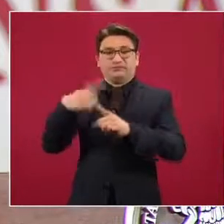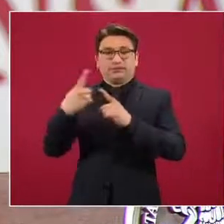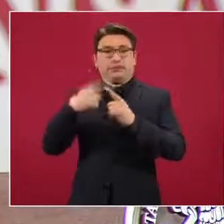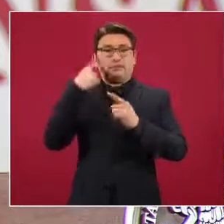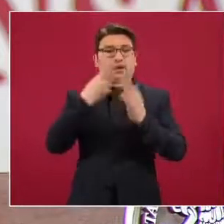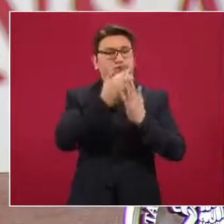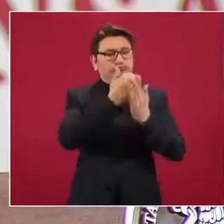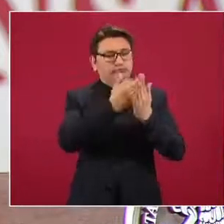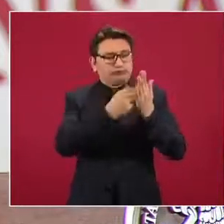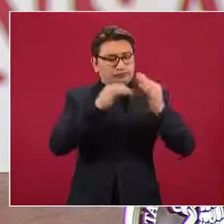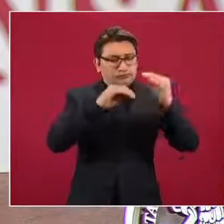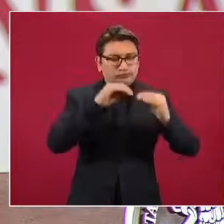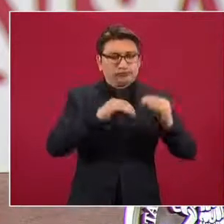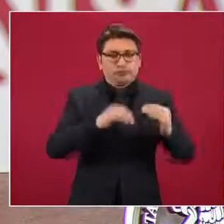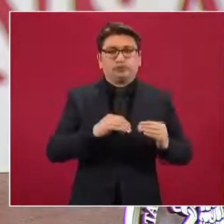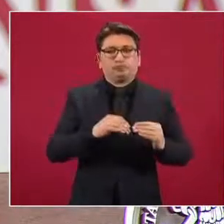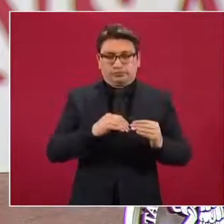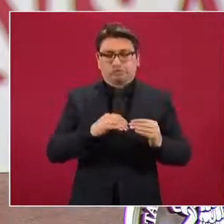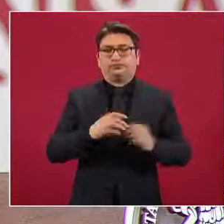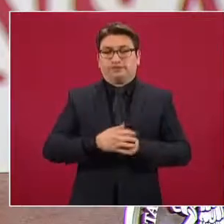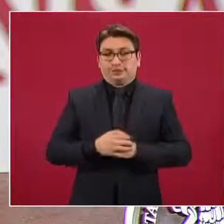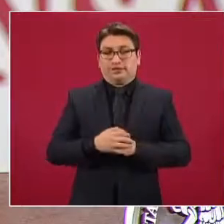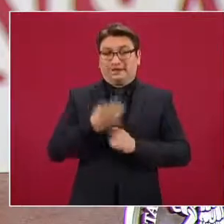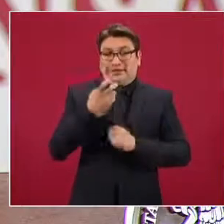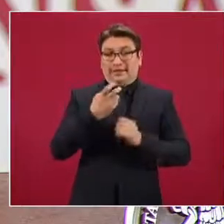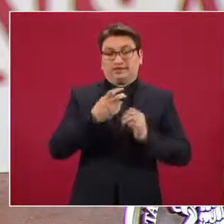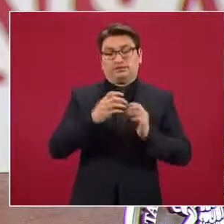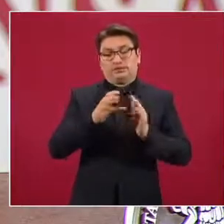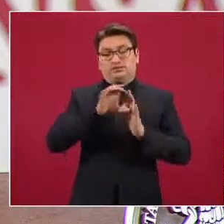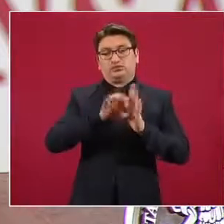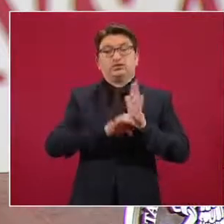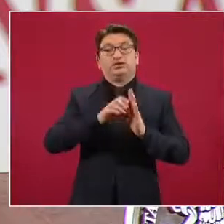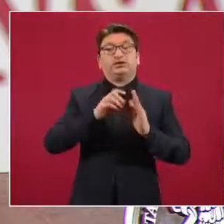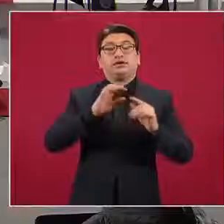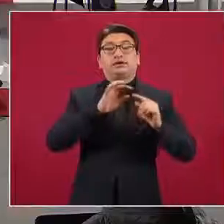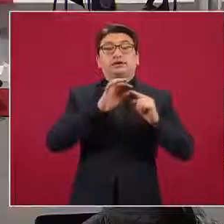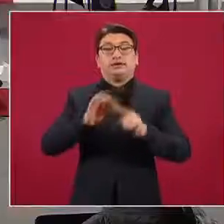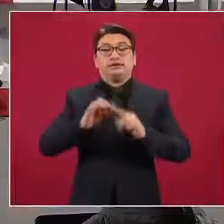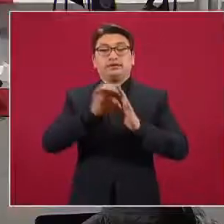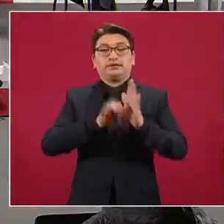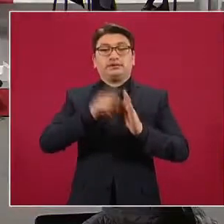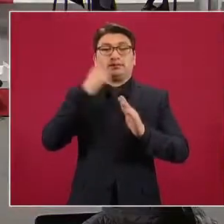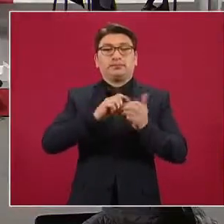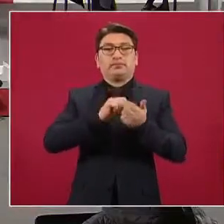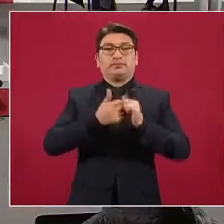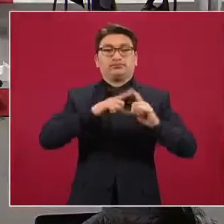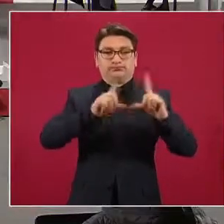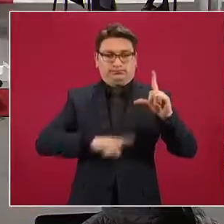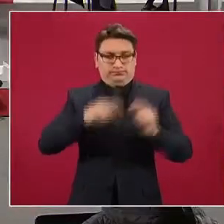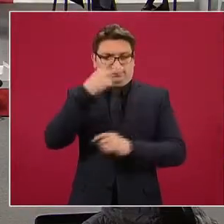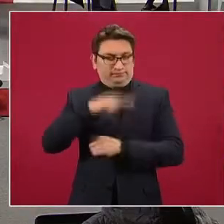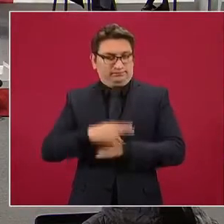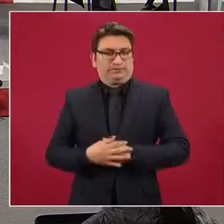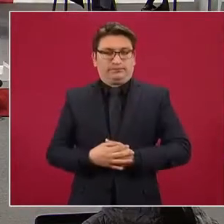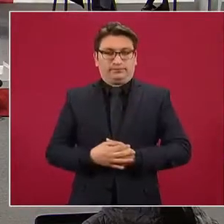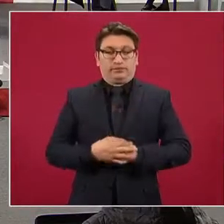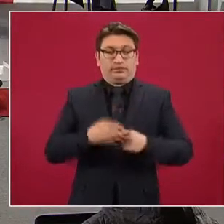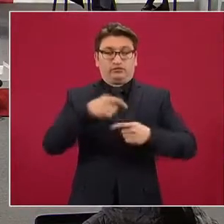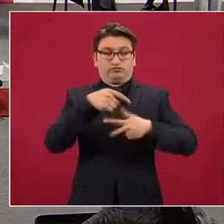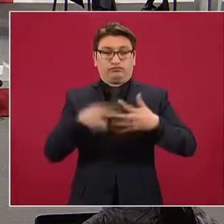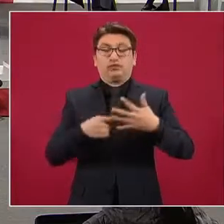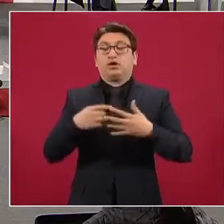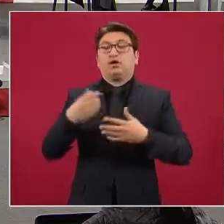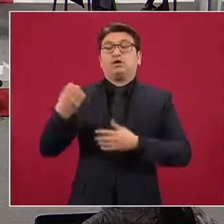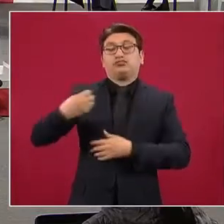cartilla moral y a la posible constitución moral, y hoy Guía Ética para la Transformación de México. Destacan 13